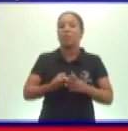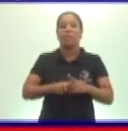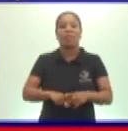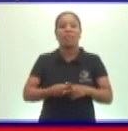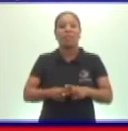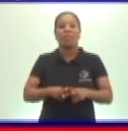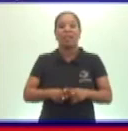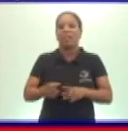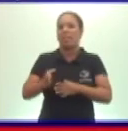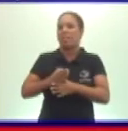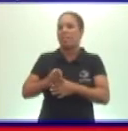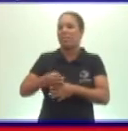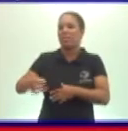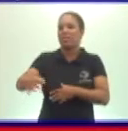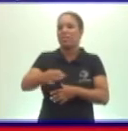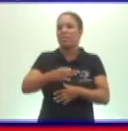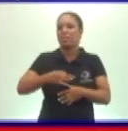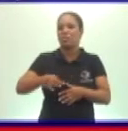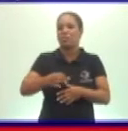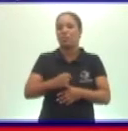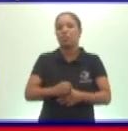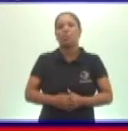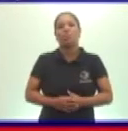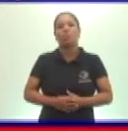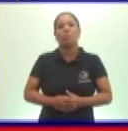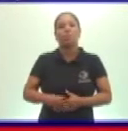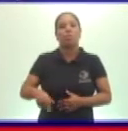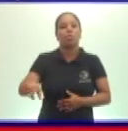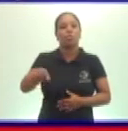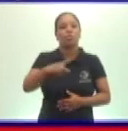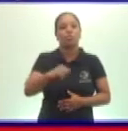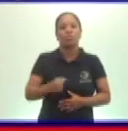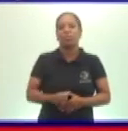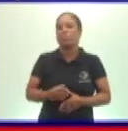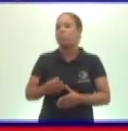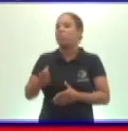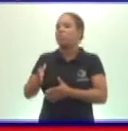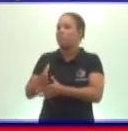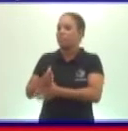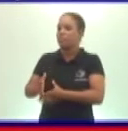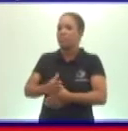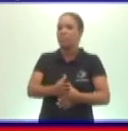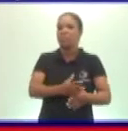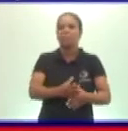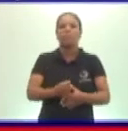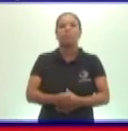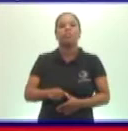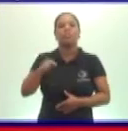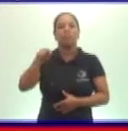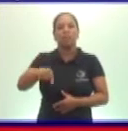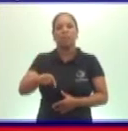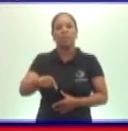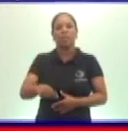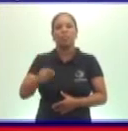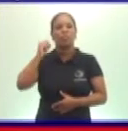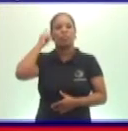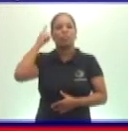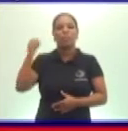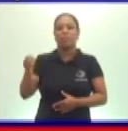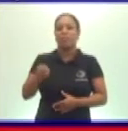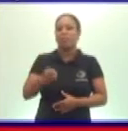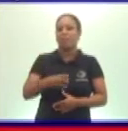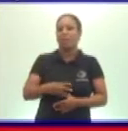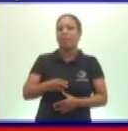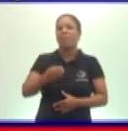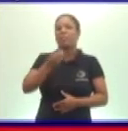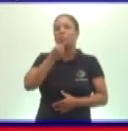desigualdad, el privilegio, etc., usted indistintamente está cayendo en una ideología falseada que puede ser,